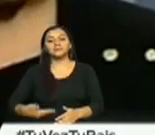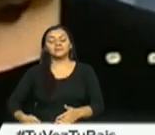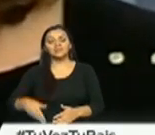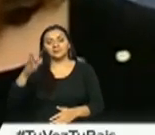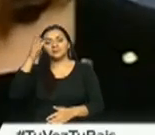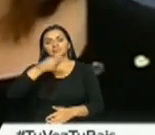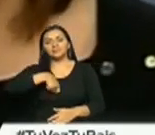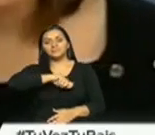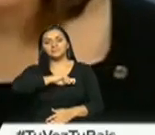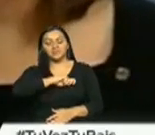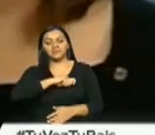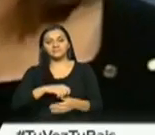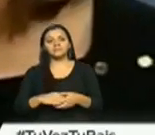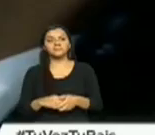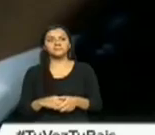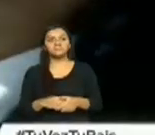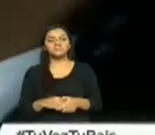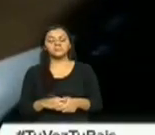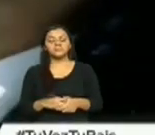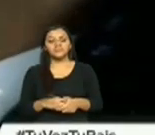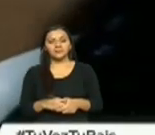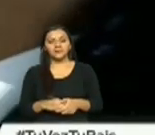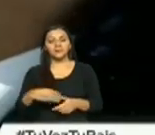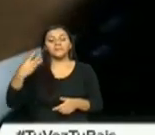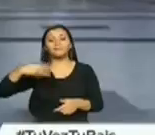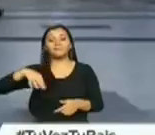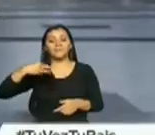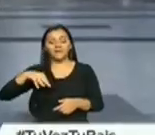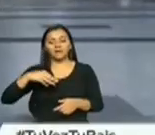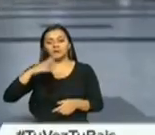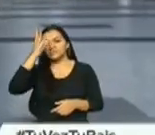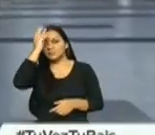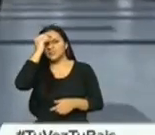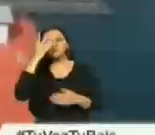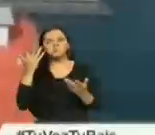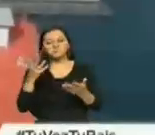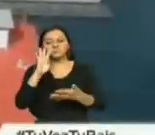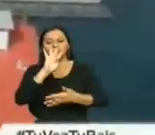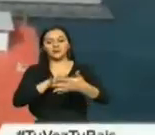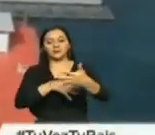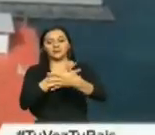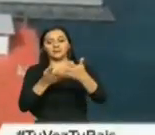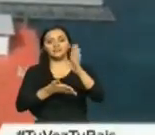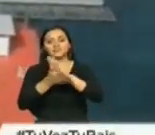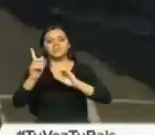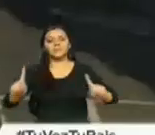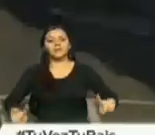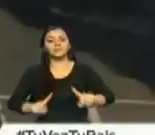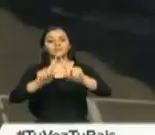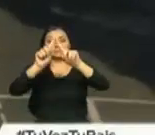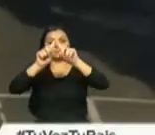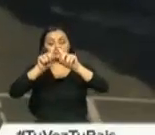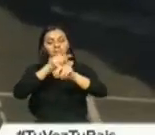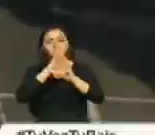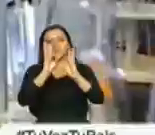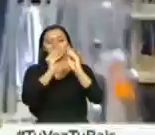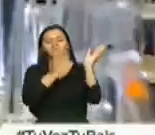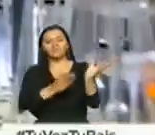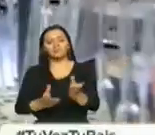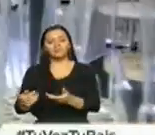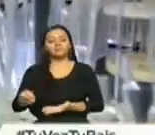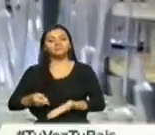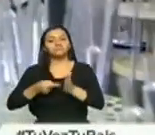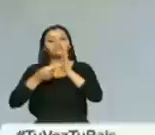España, Soraya Sáenz de Santa María. Para el miércoles, Jorge Glass cumplirá agenda en París, donde asistirá al evento de